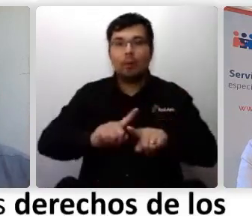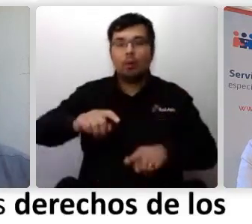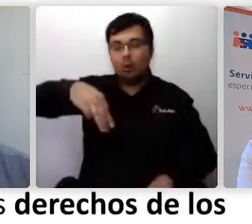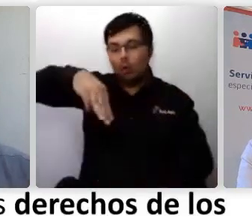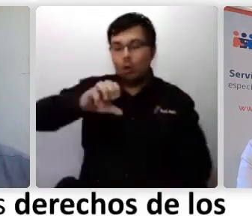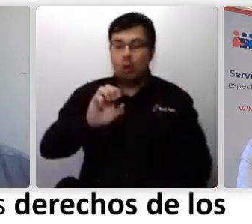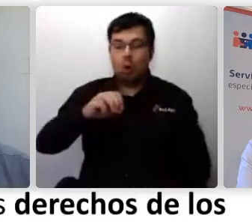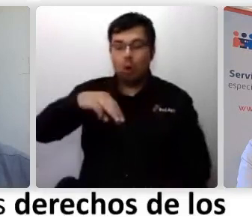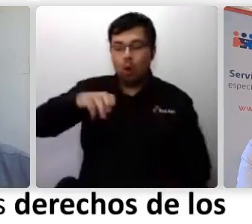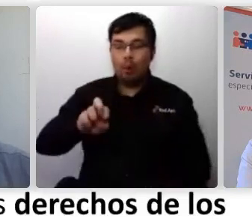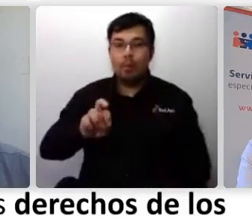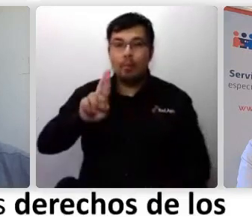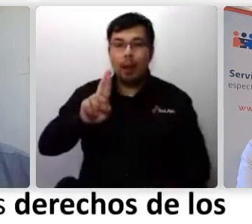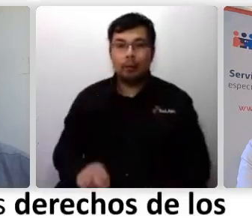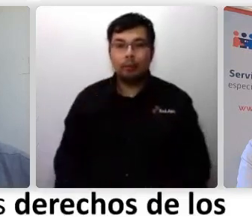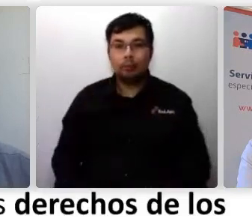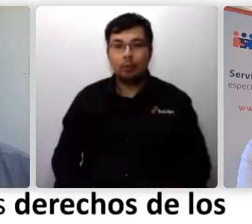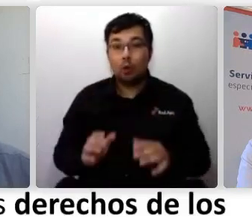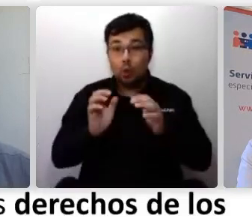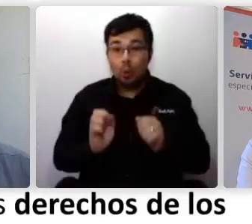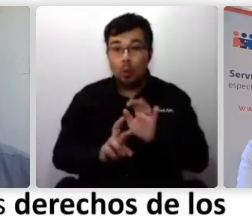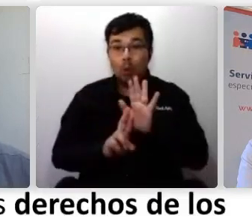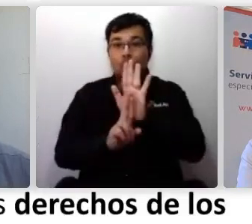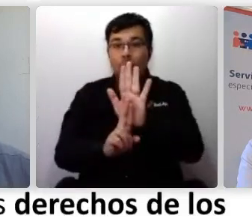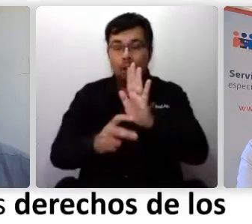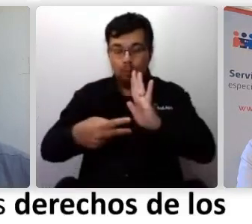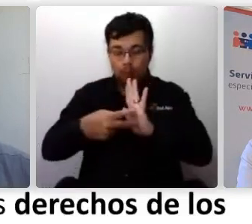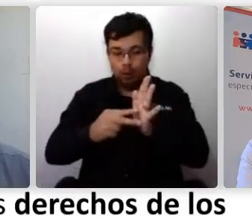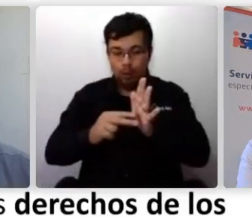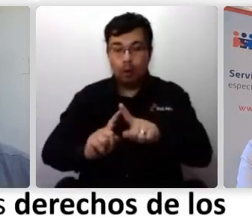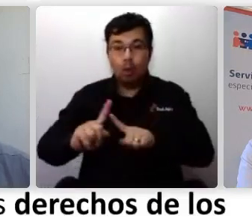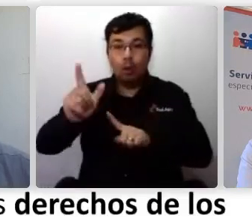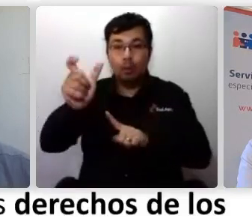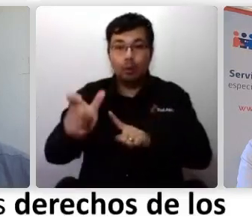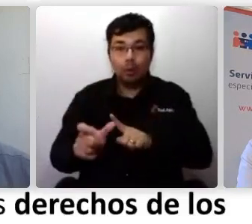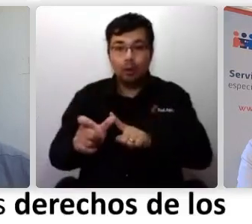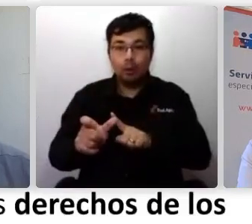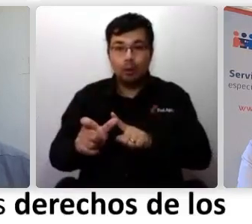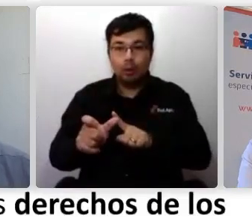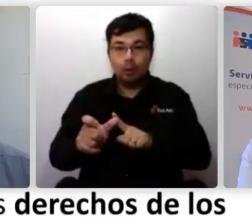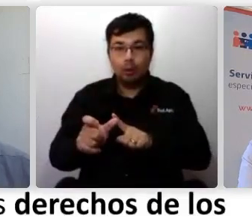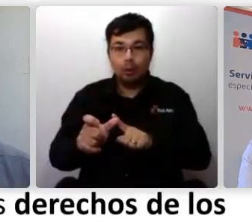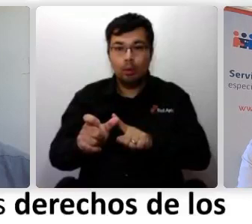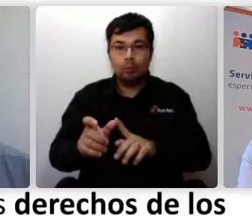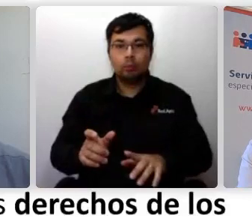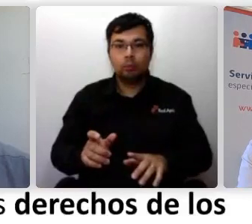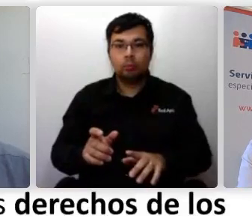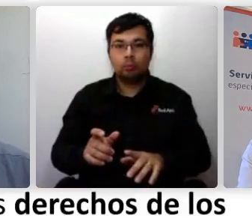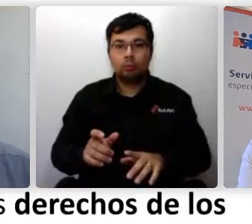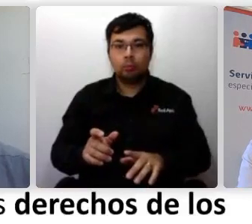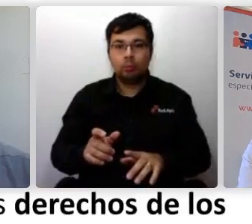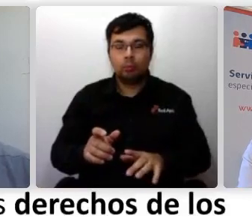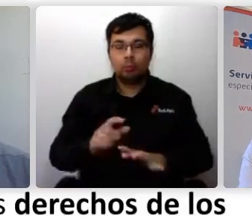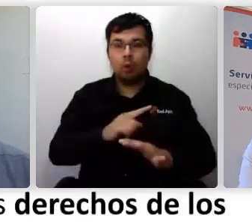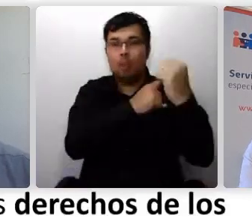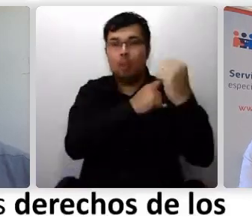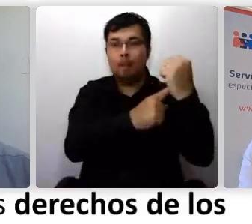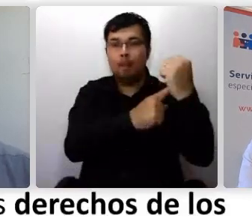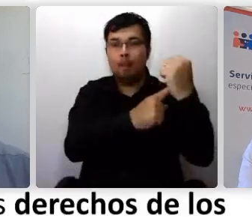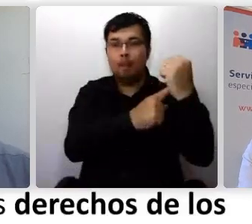porque creo que también es importante destacarlo. ¿Puedo representar problemas de otros con un poder notarial autorizando la gestión ante sí, ustedes? Sí, con un poder se